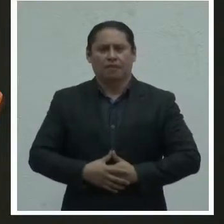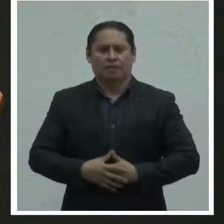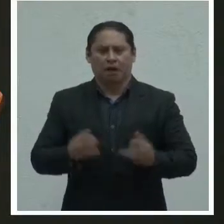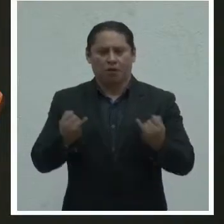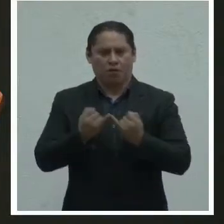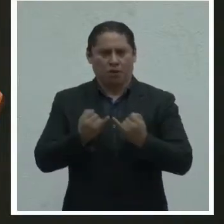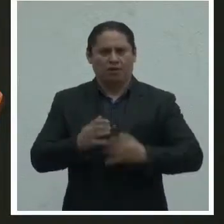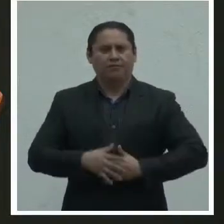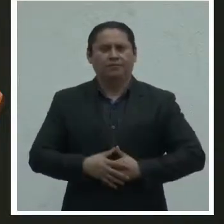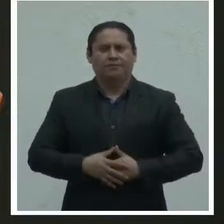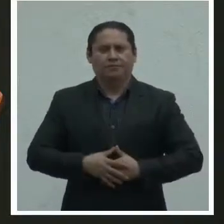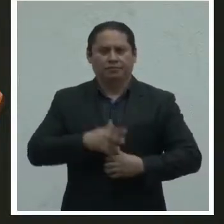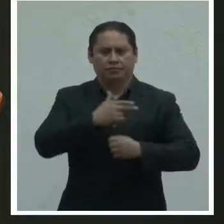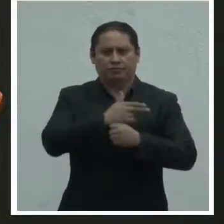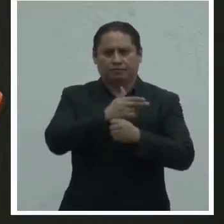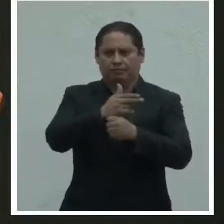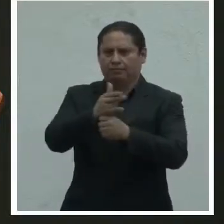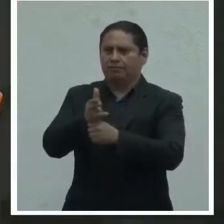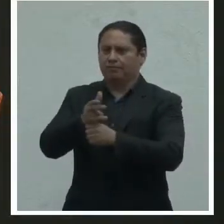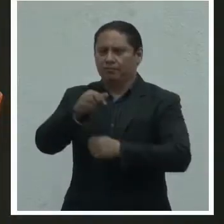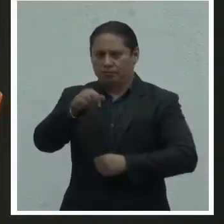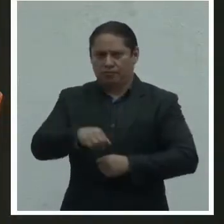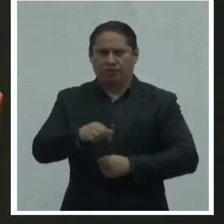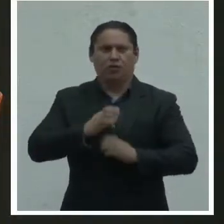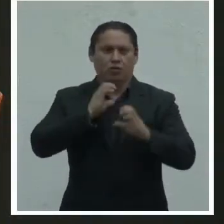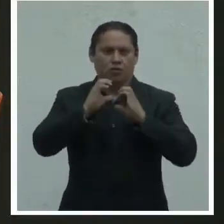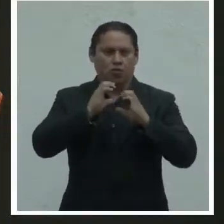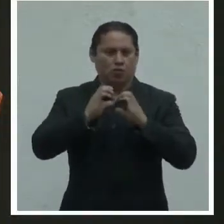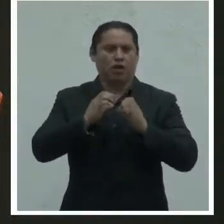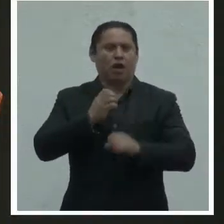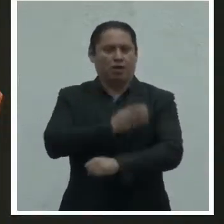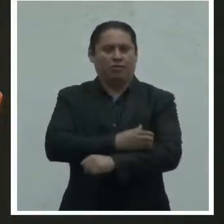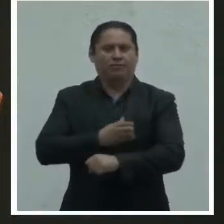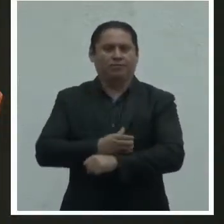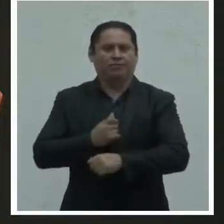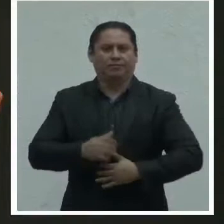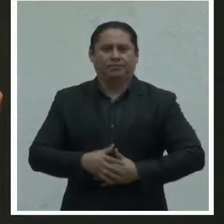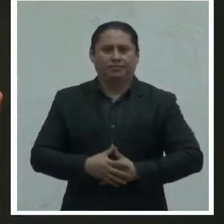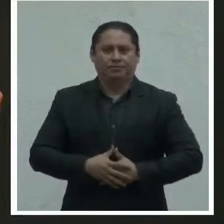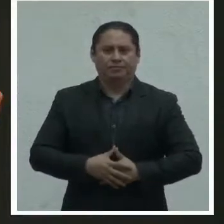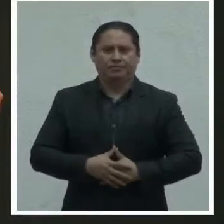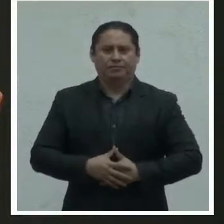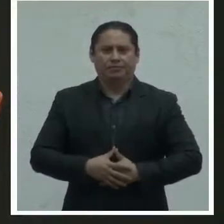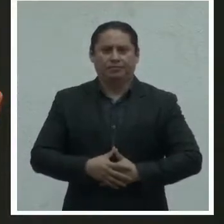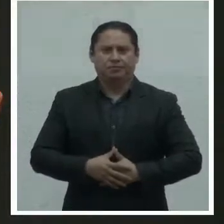forma a los medios de comunicación que nos acompañan.